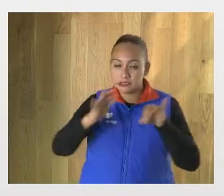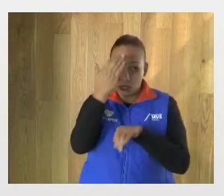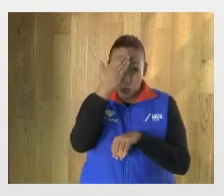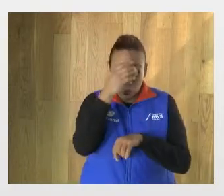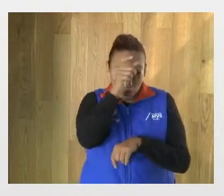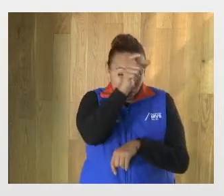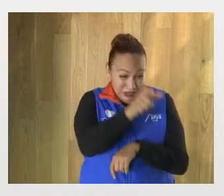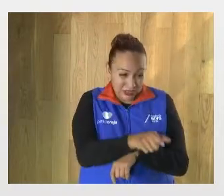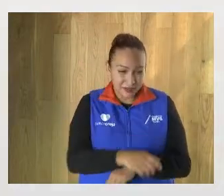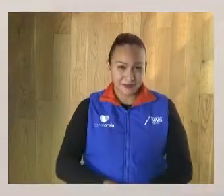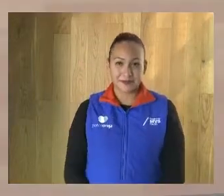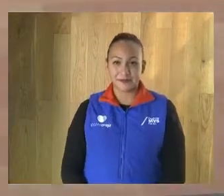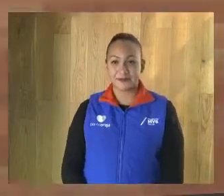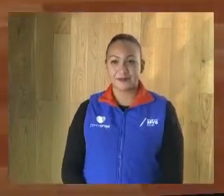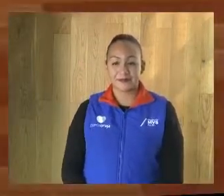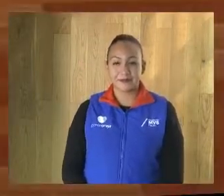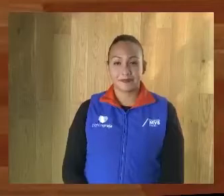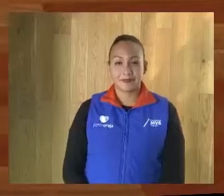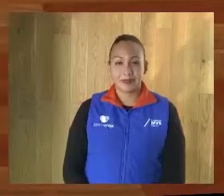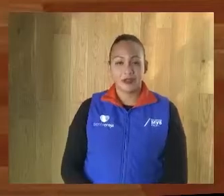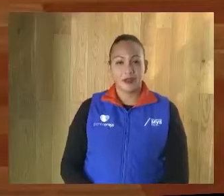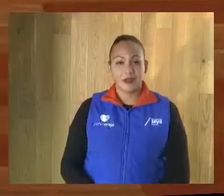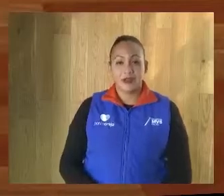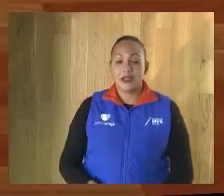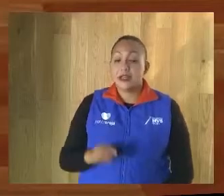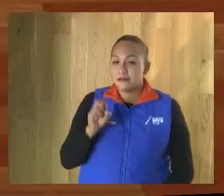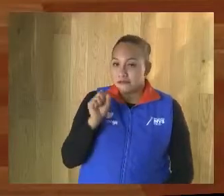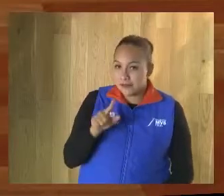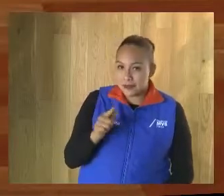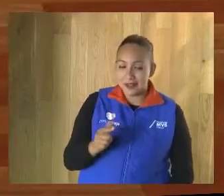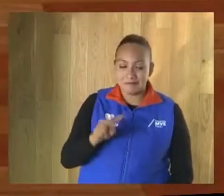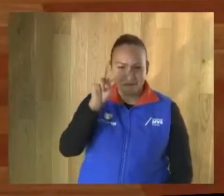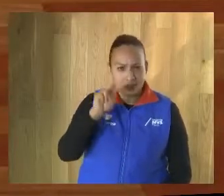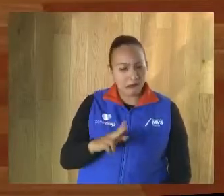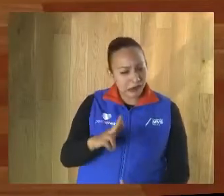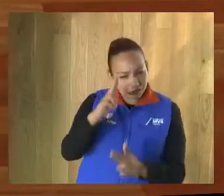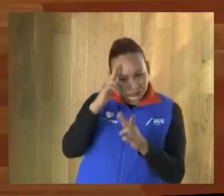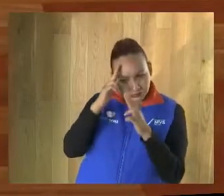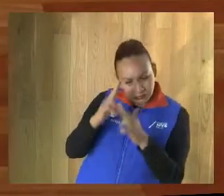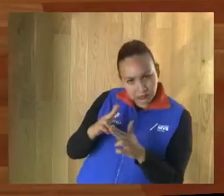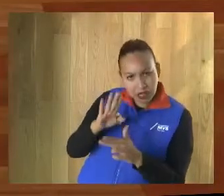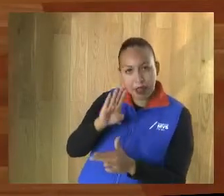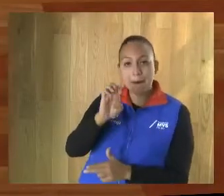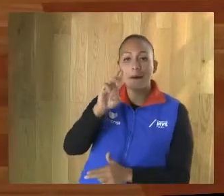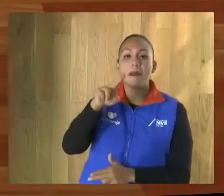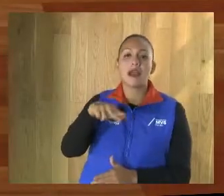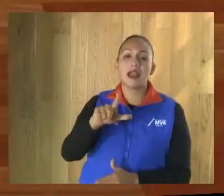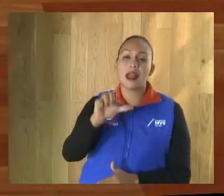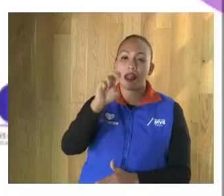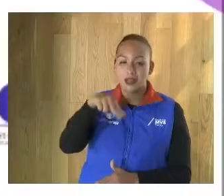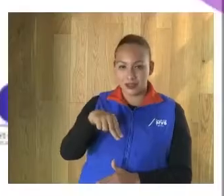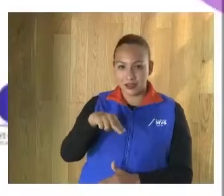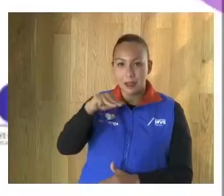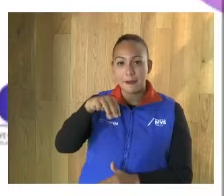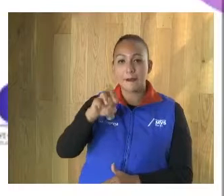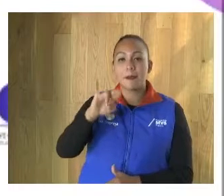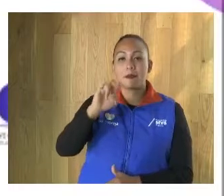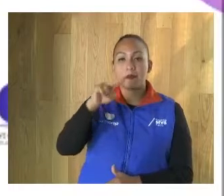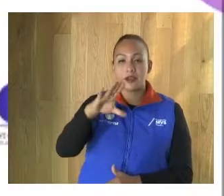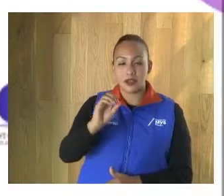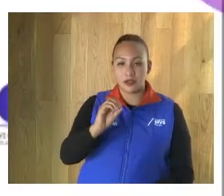con esto vamos a tener el honor de que nos comparta esta conferencia magistral Belén Merino